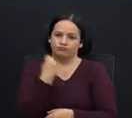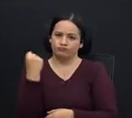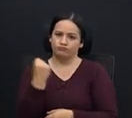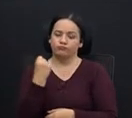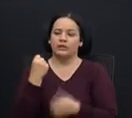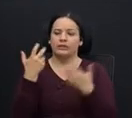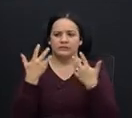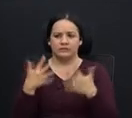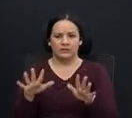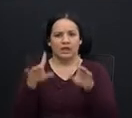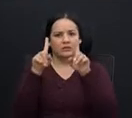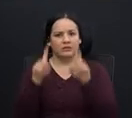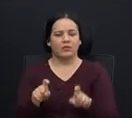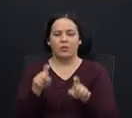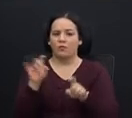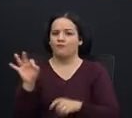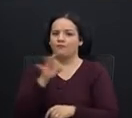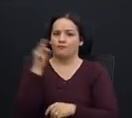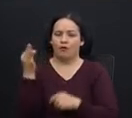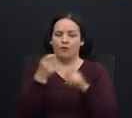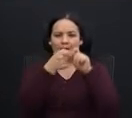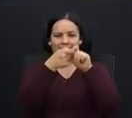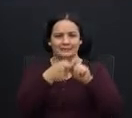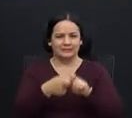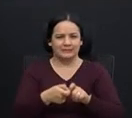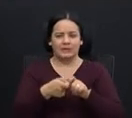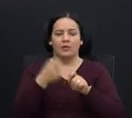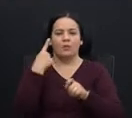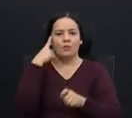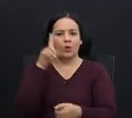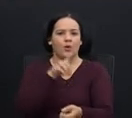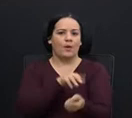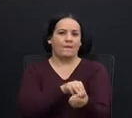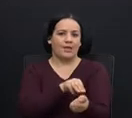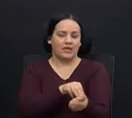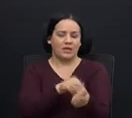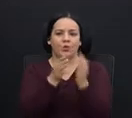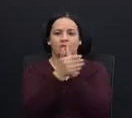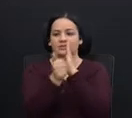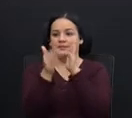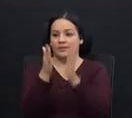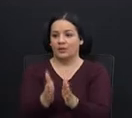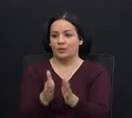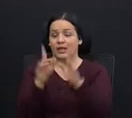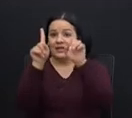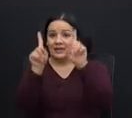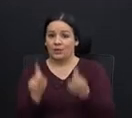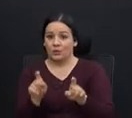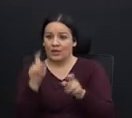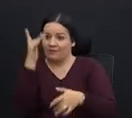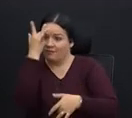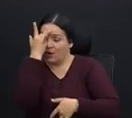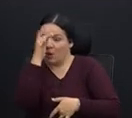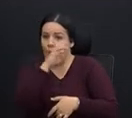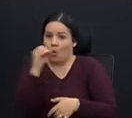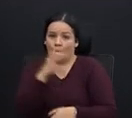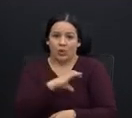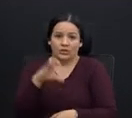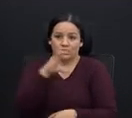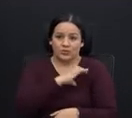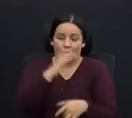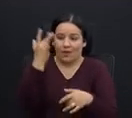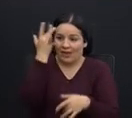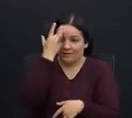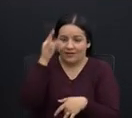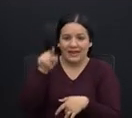sido diagnosticada en forma precisa por un médico experto. El diagnóstico de la enfermedad o condición patológica debe